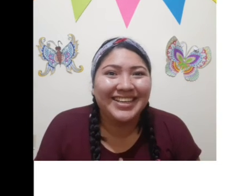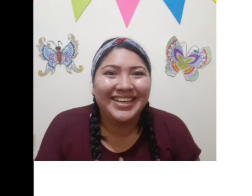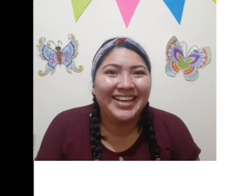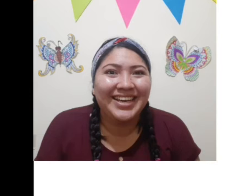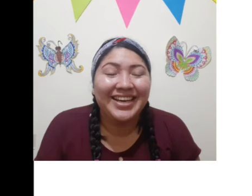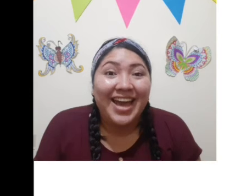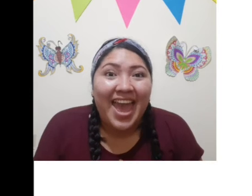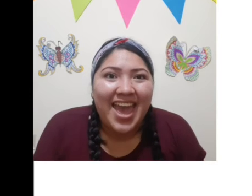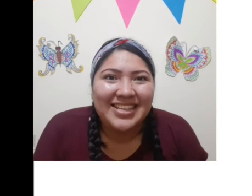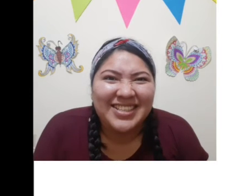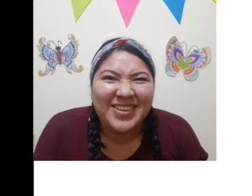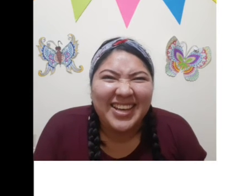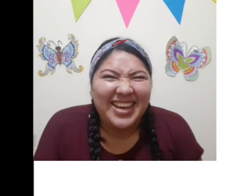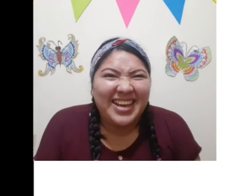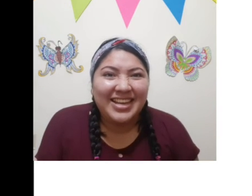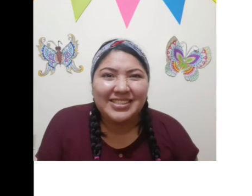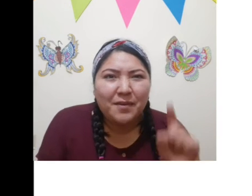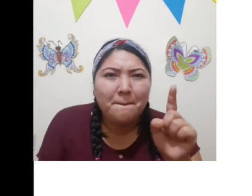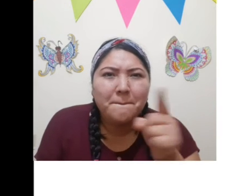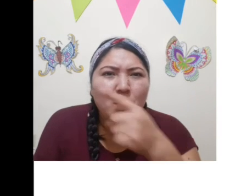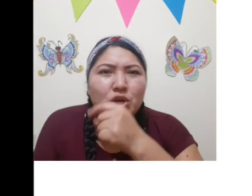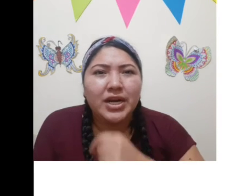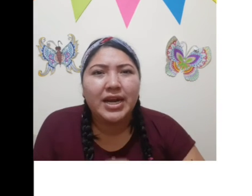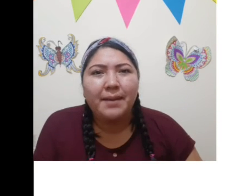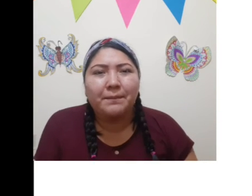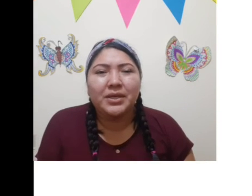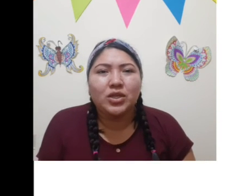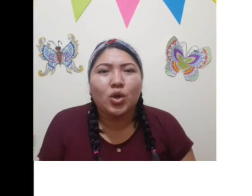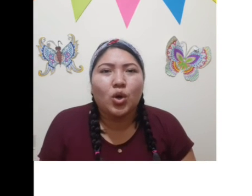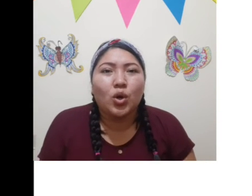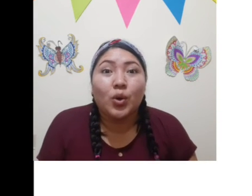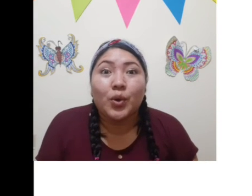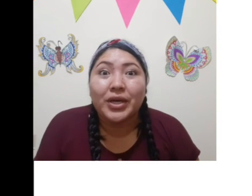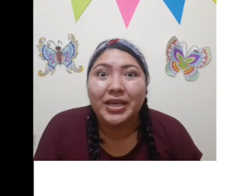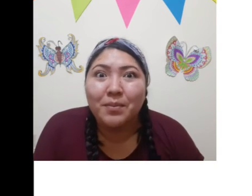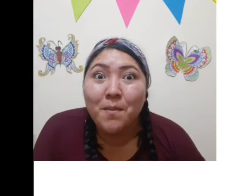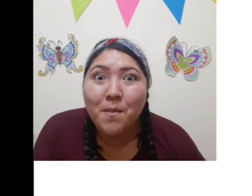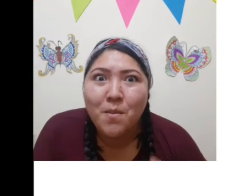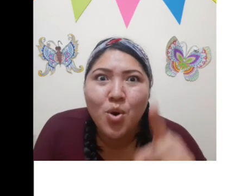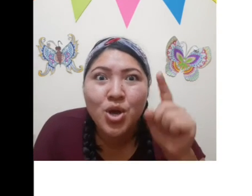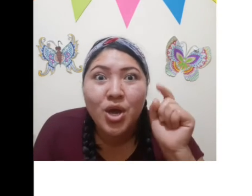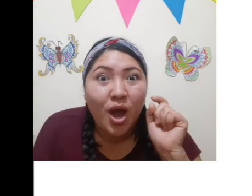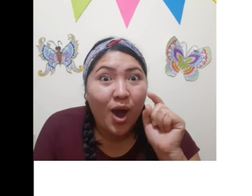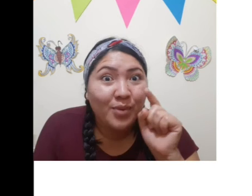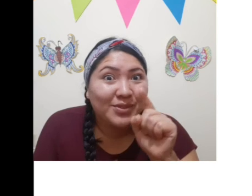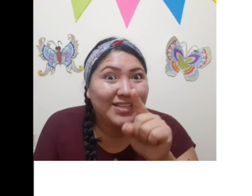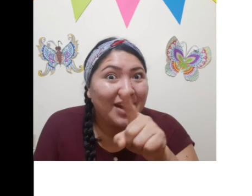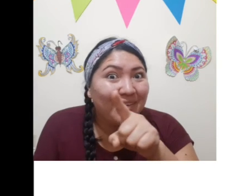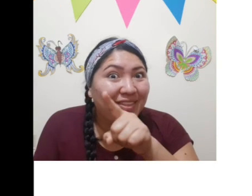si es que eres muy rápido y muy